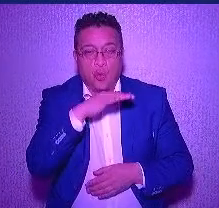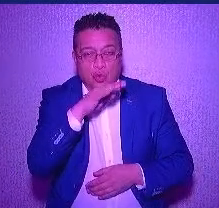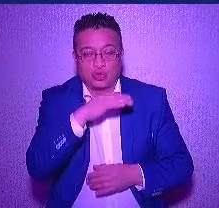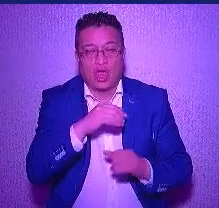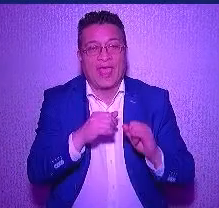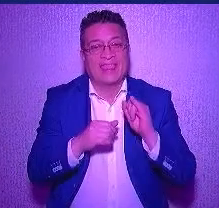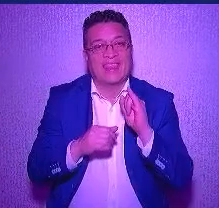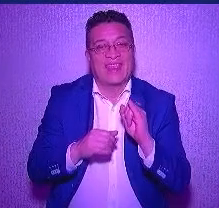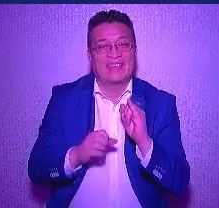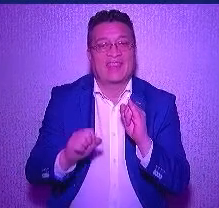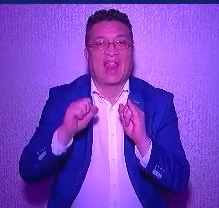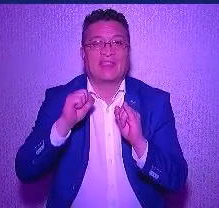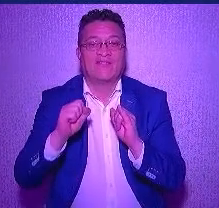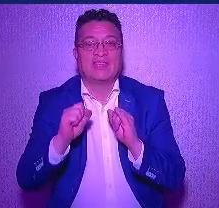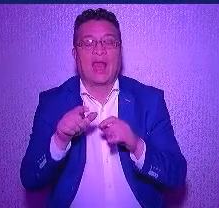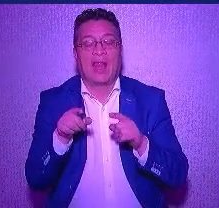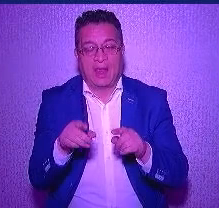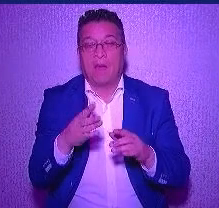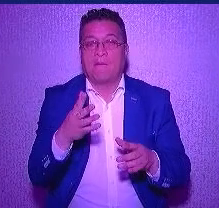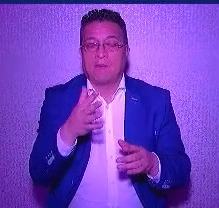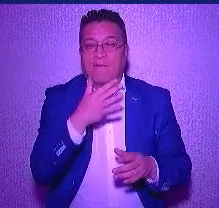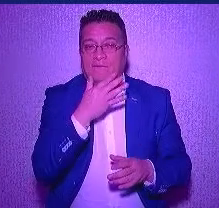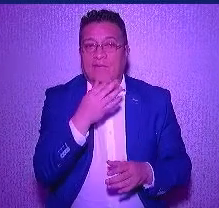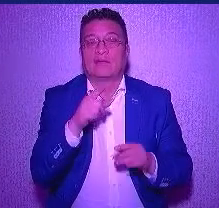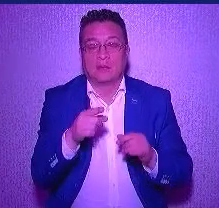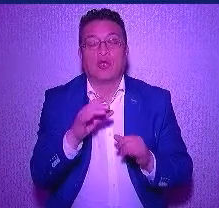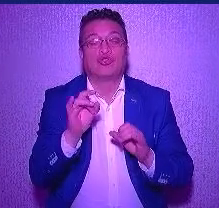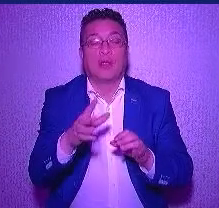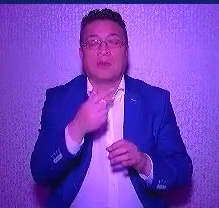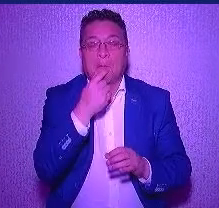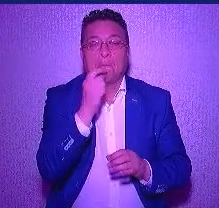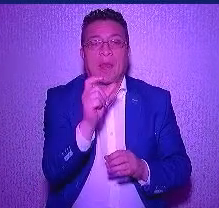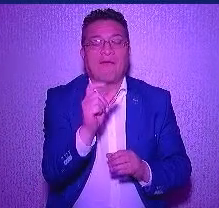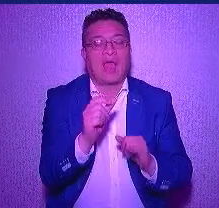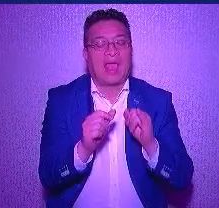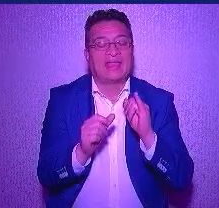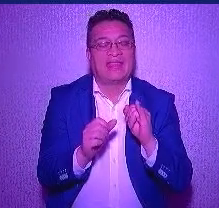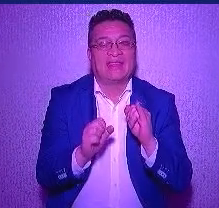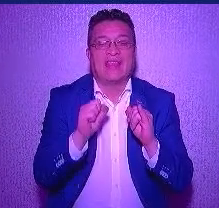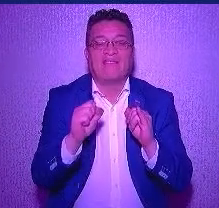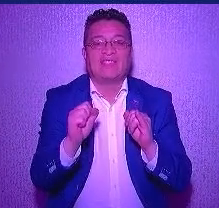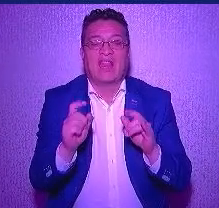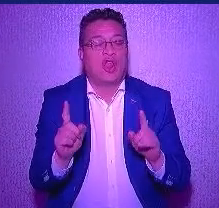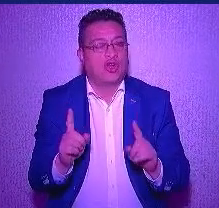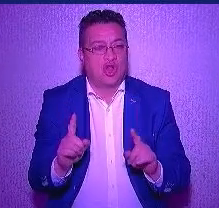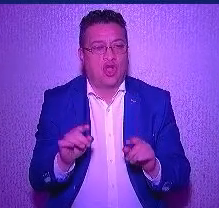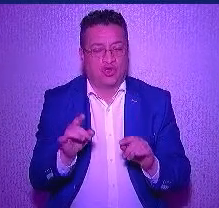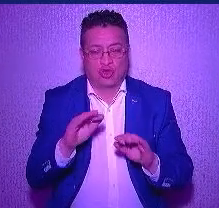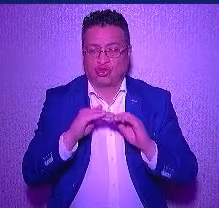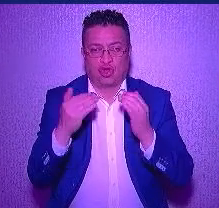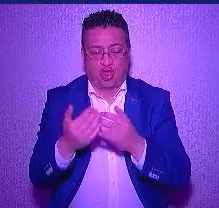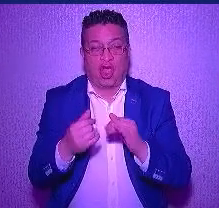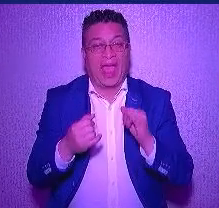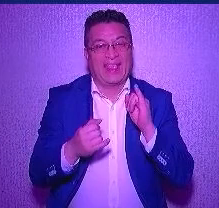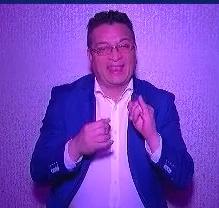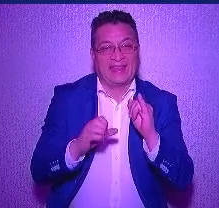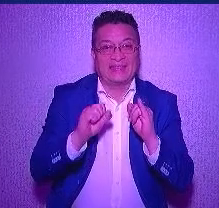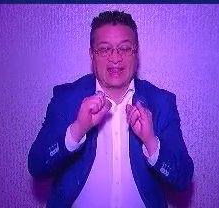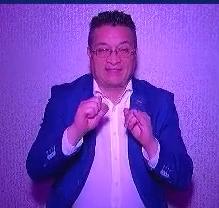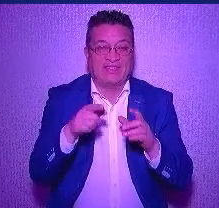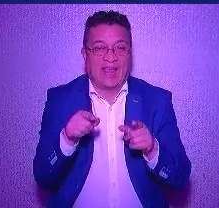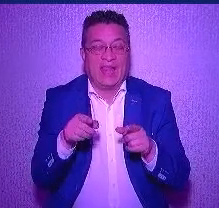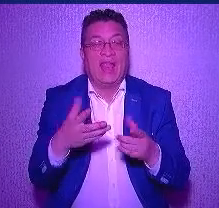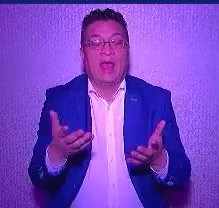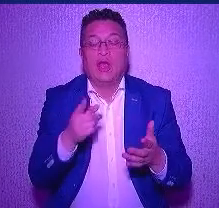como algo práctico y no solamente como usar la palabra Inteligencia artificial por cualquier cosa no es todo es Inteligencia artificial no hay